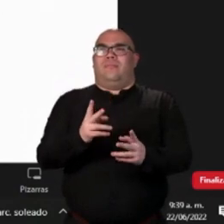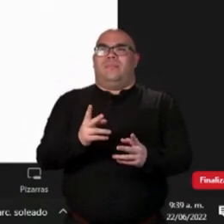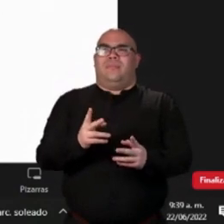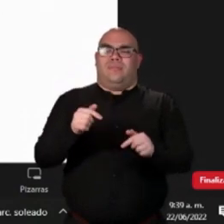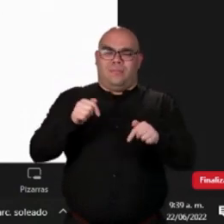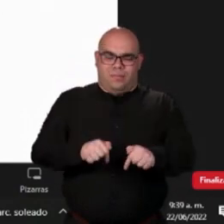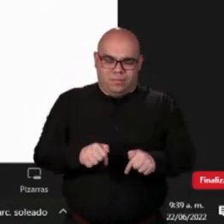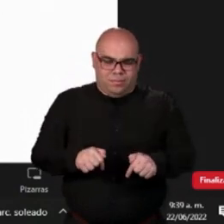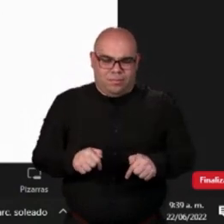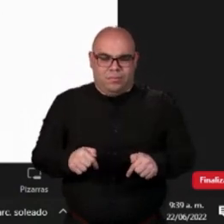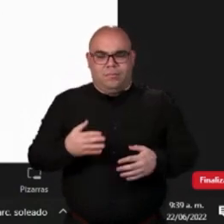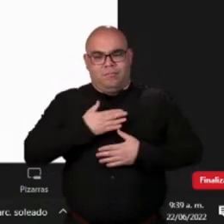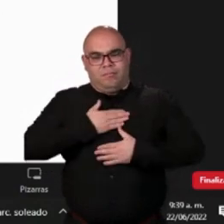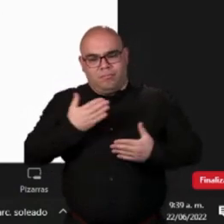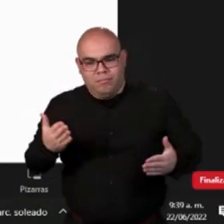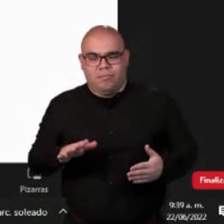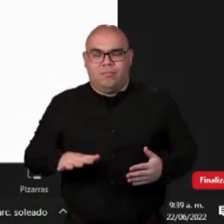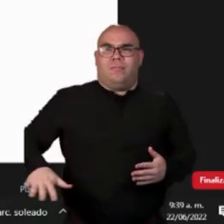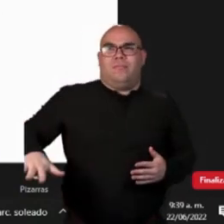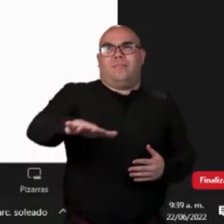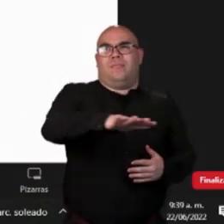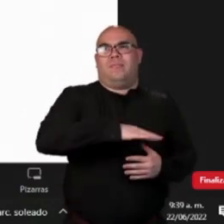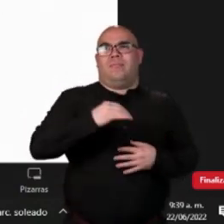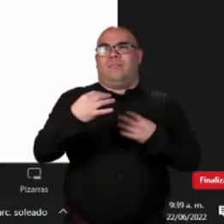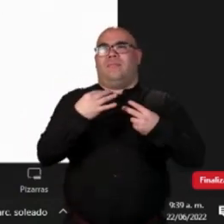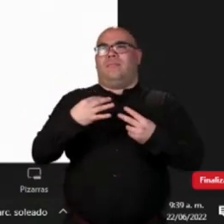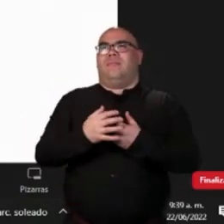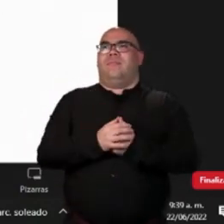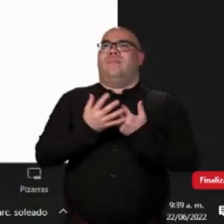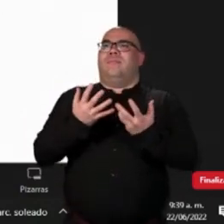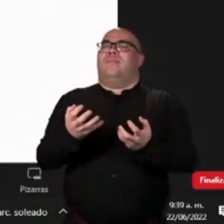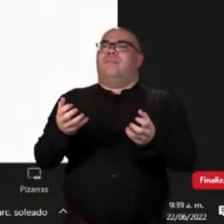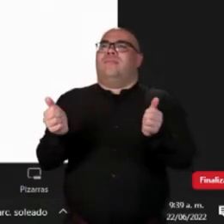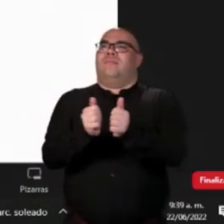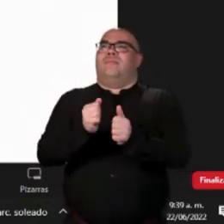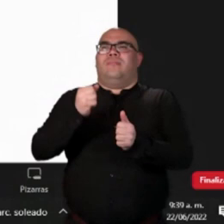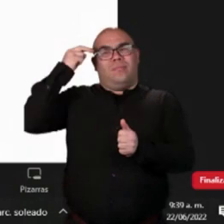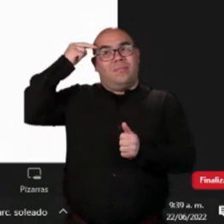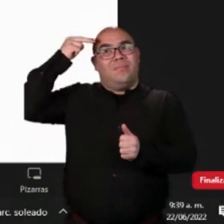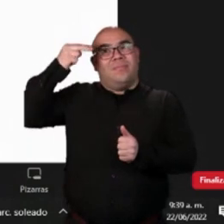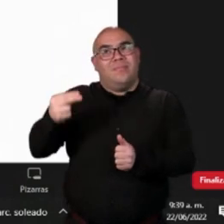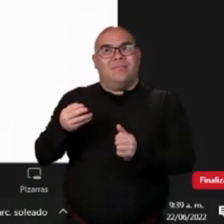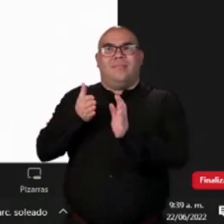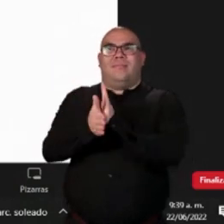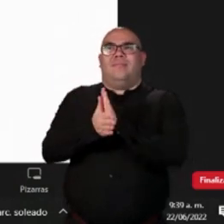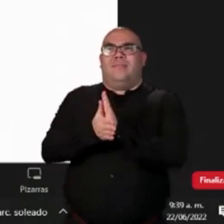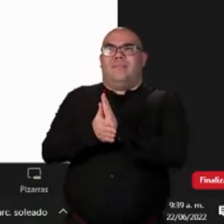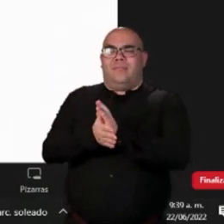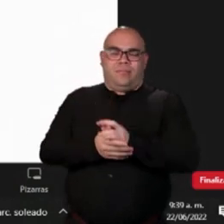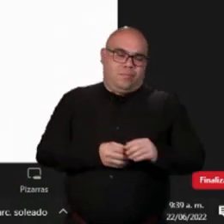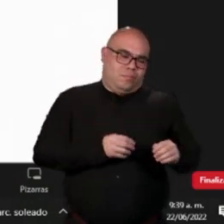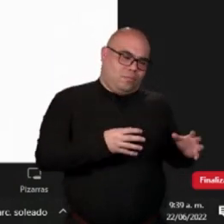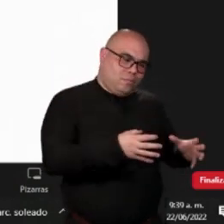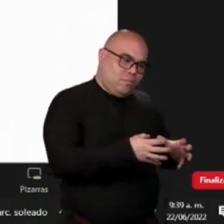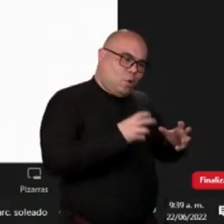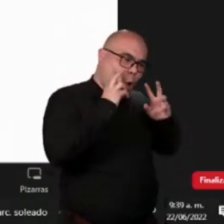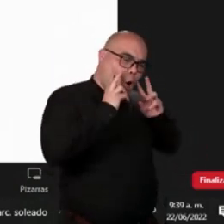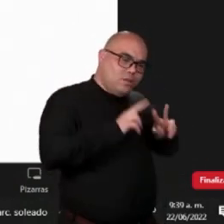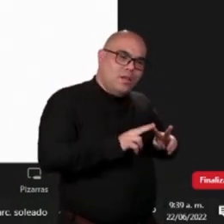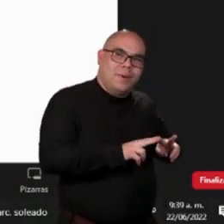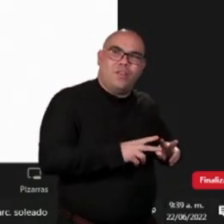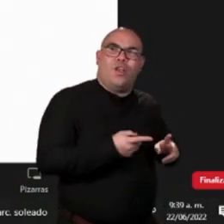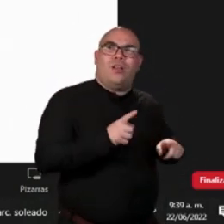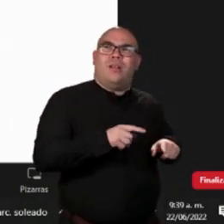estuve aquí con mucho gusto con ustedes. Quiero contarles un poco la historia del Observatorio de Innovación Educativa. Nosotros lo creamos